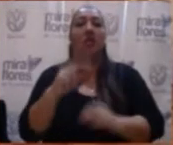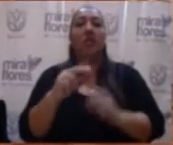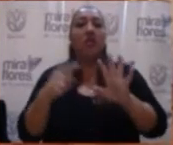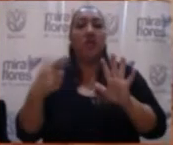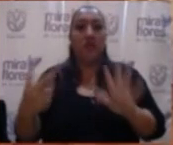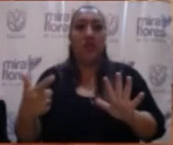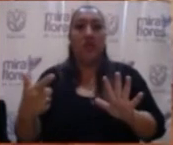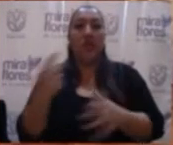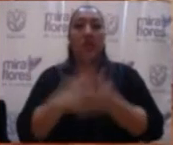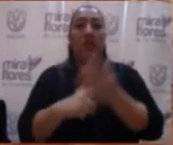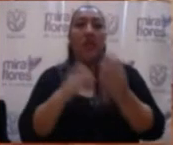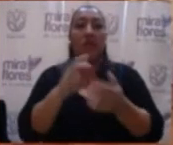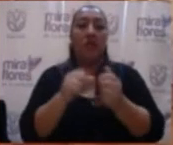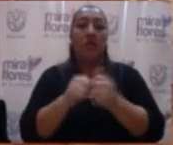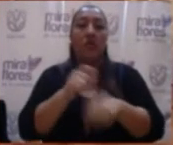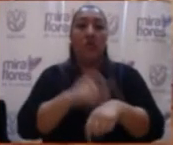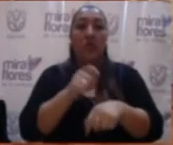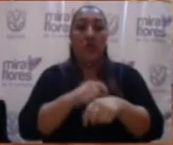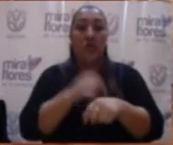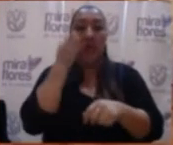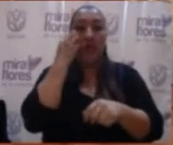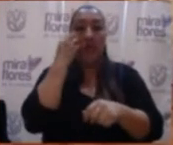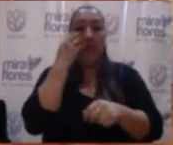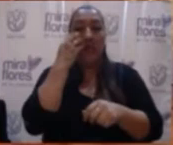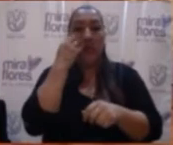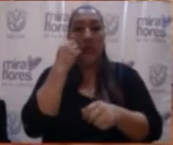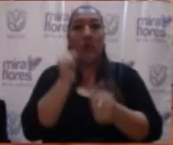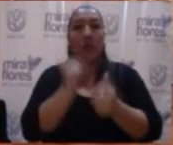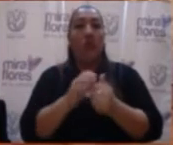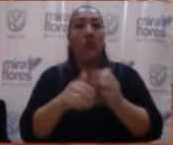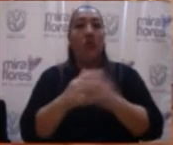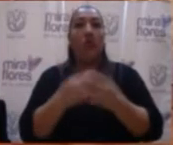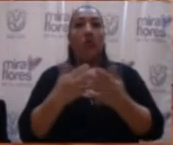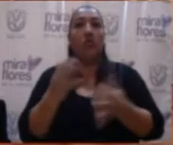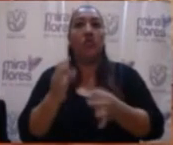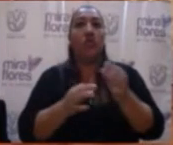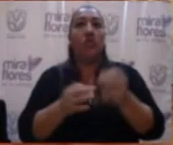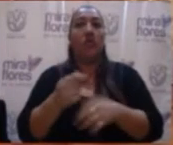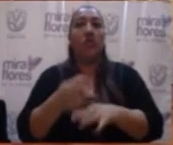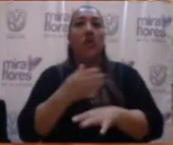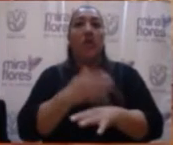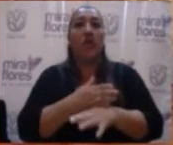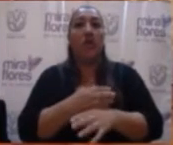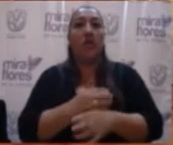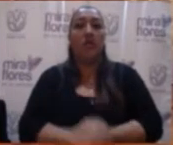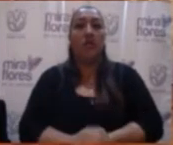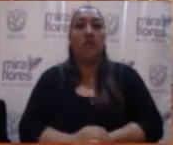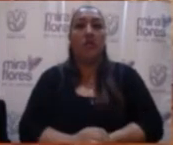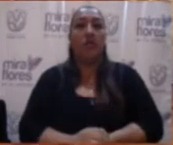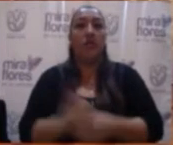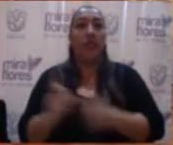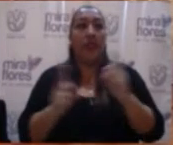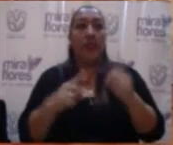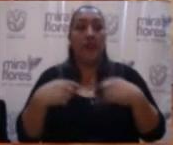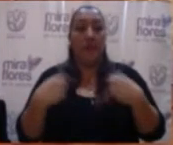2017, correspondiente a su periodo vacacional respectivo, por las consideraciones expuestas en el presente acuerdo. Al